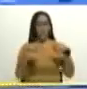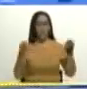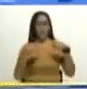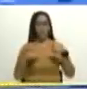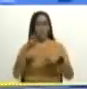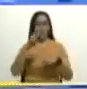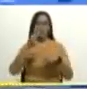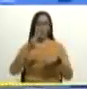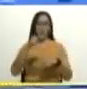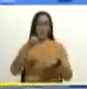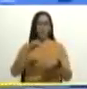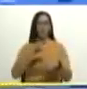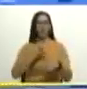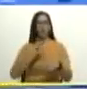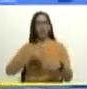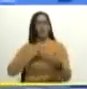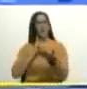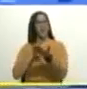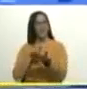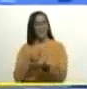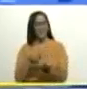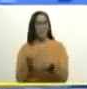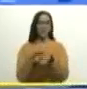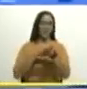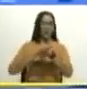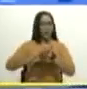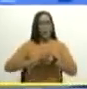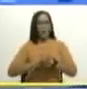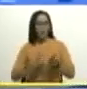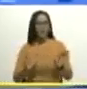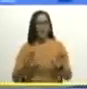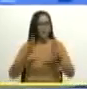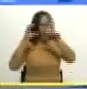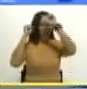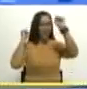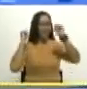eso no voy a poder ir. Me disculpan por allá, embajador.